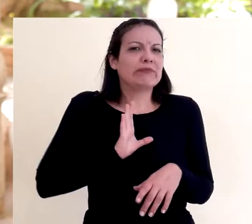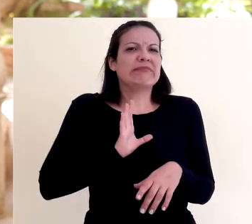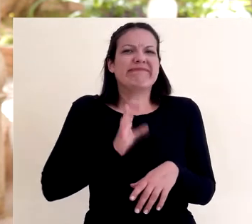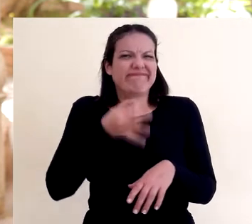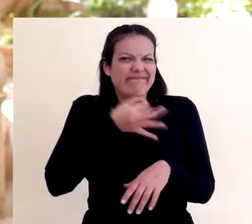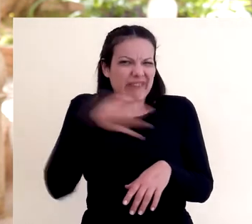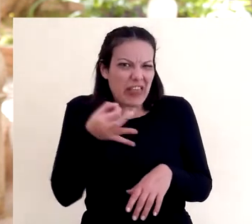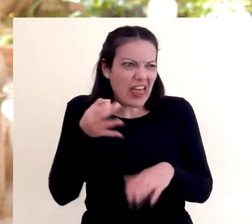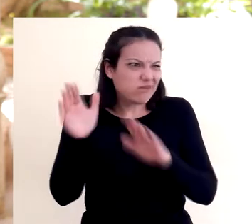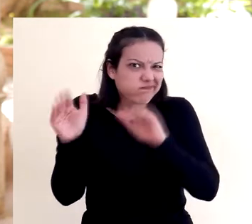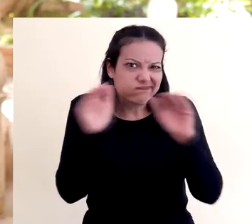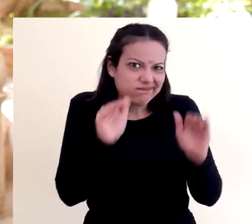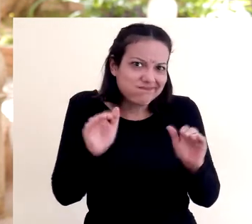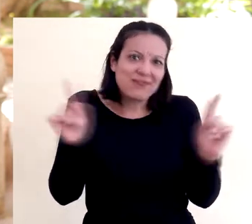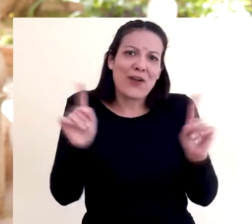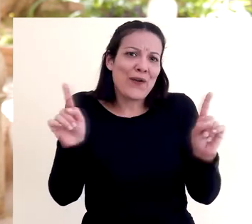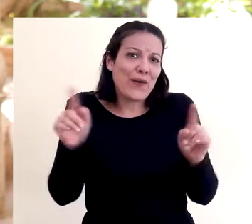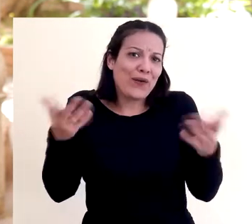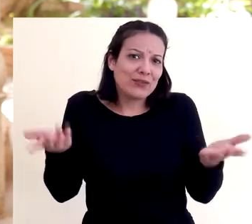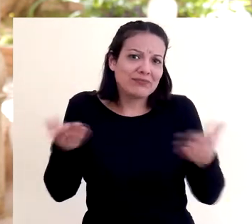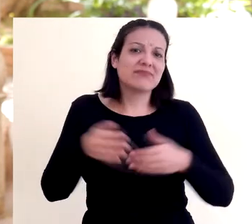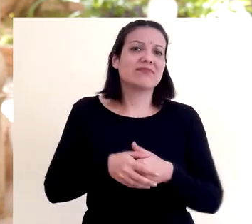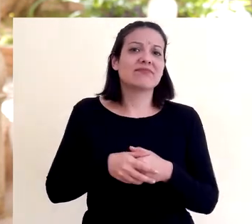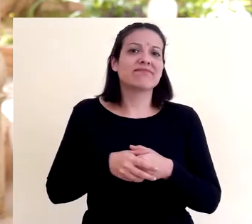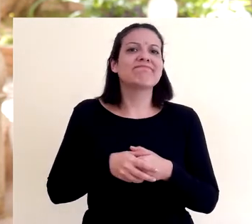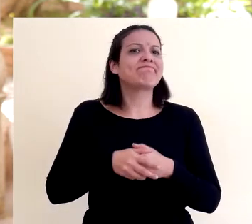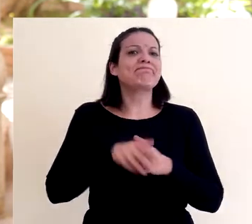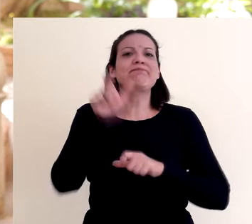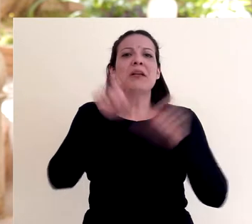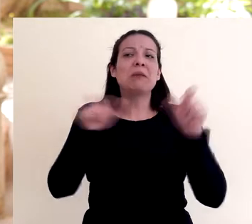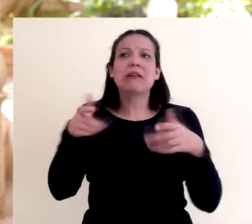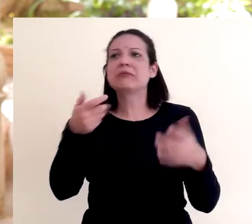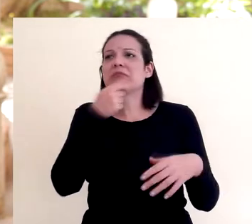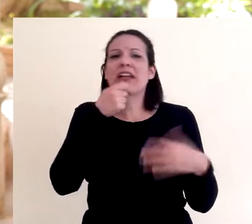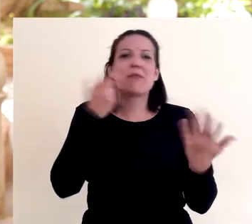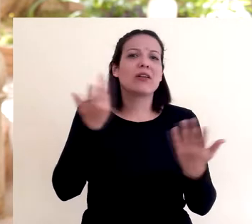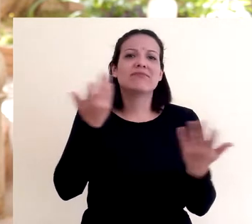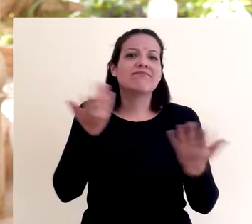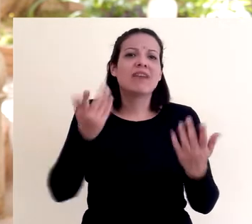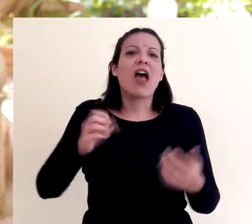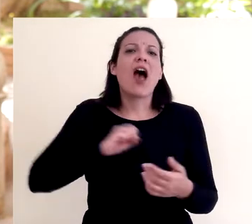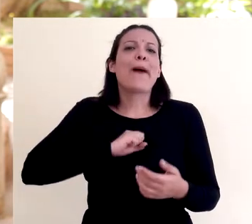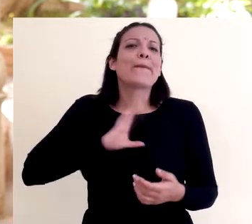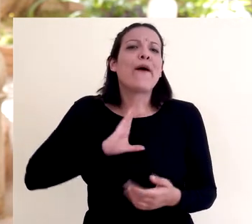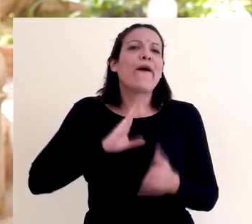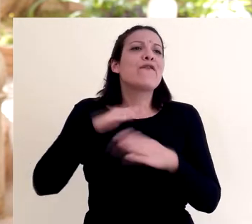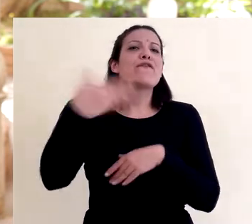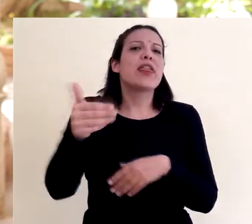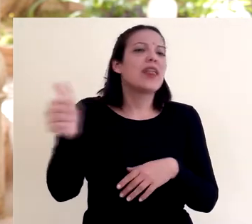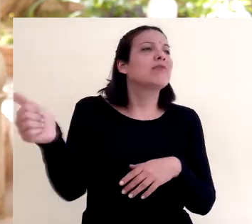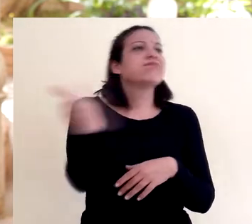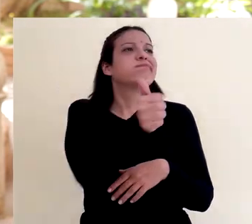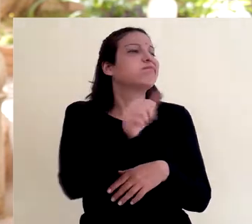así. No es tan así. Hay gente que viste que por ahí el amor le pasó por enfrente o lo